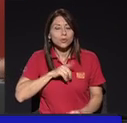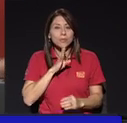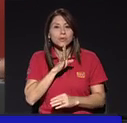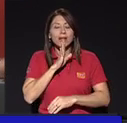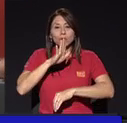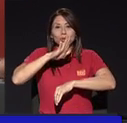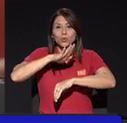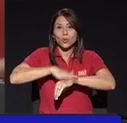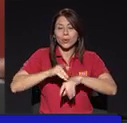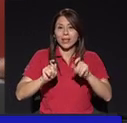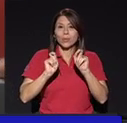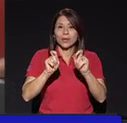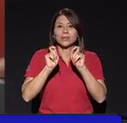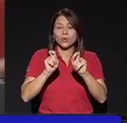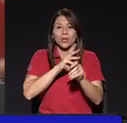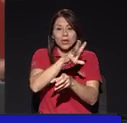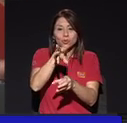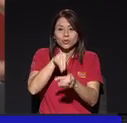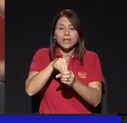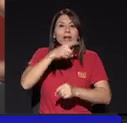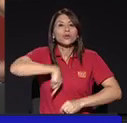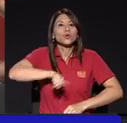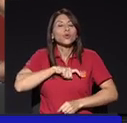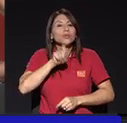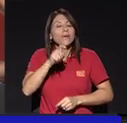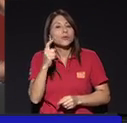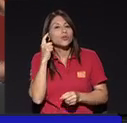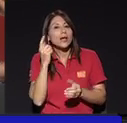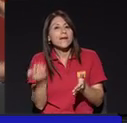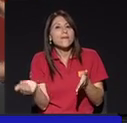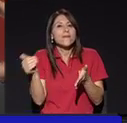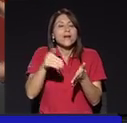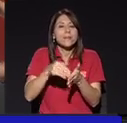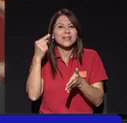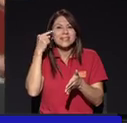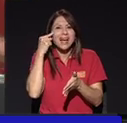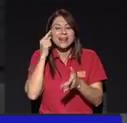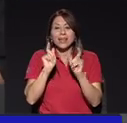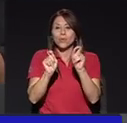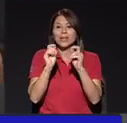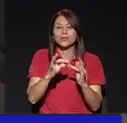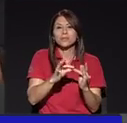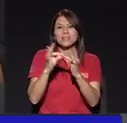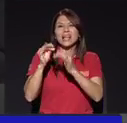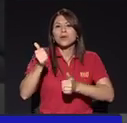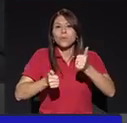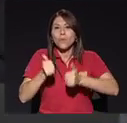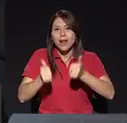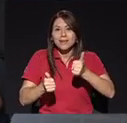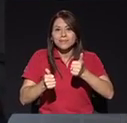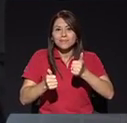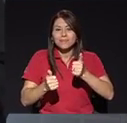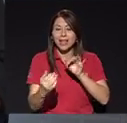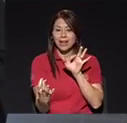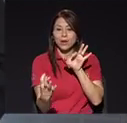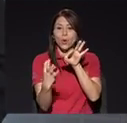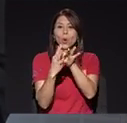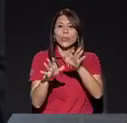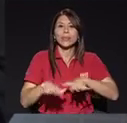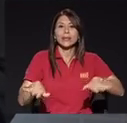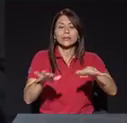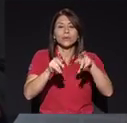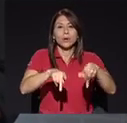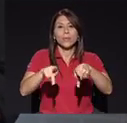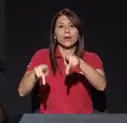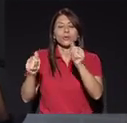de educación inclusiva, tenemos que repensar cuál es esa educación especial en el contexto de la población